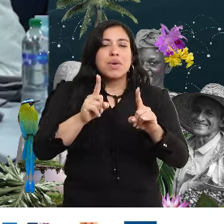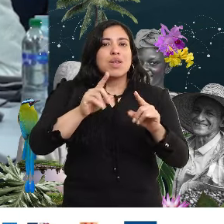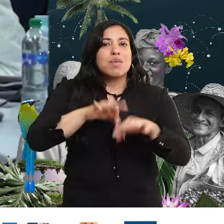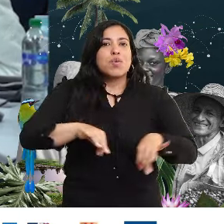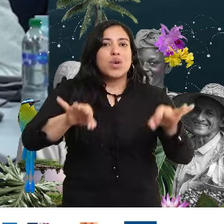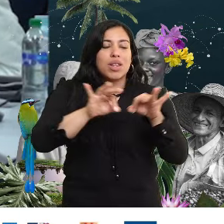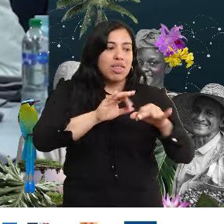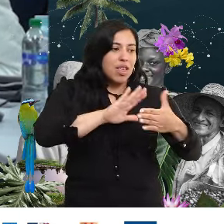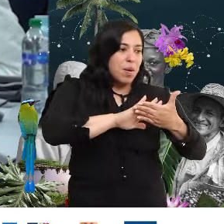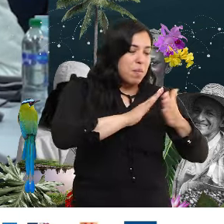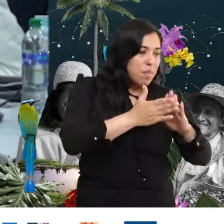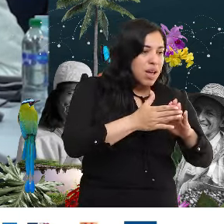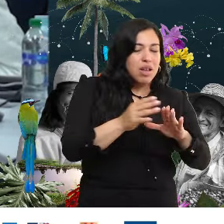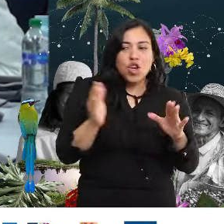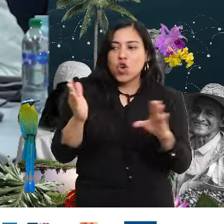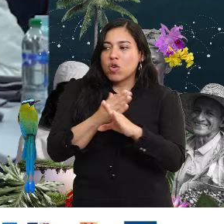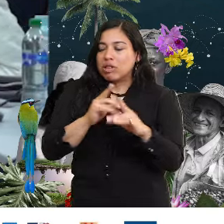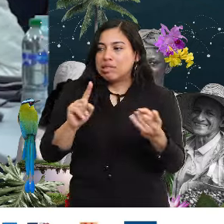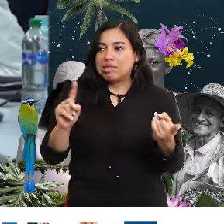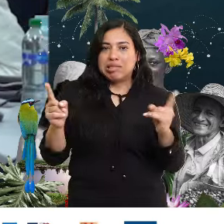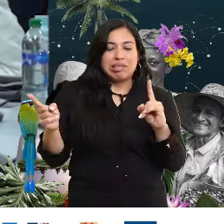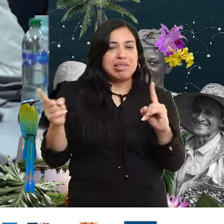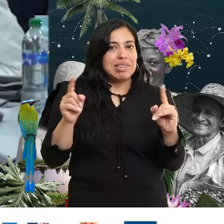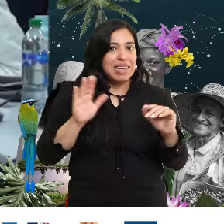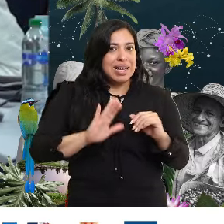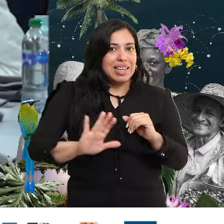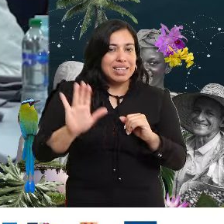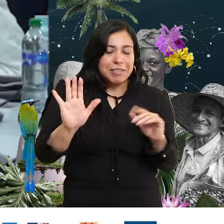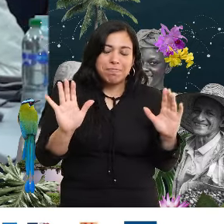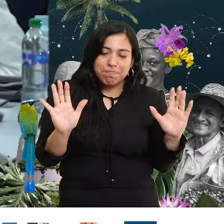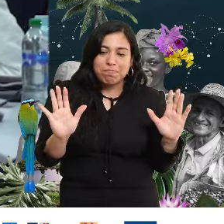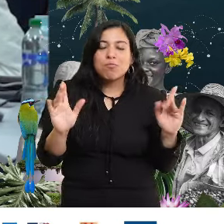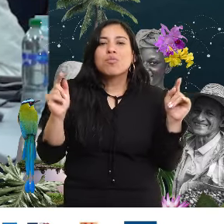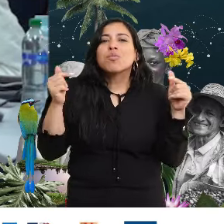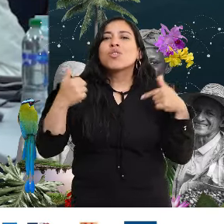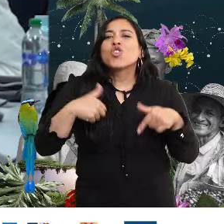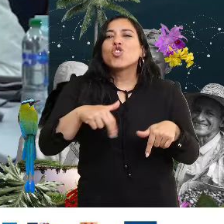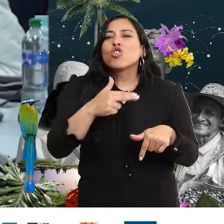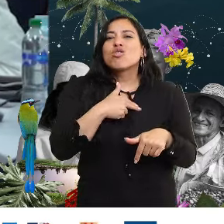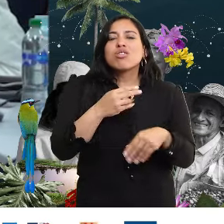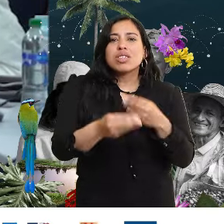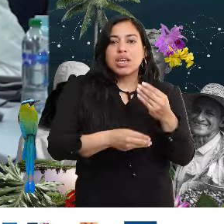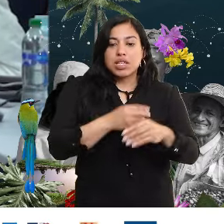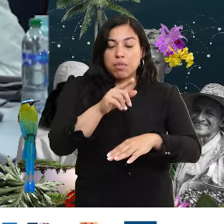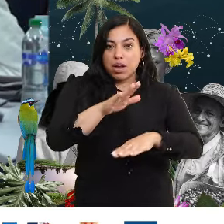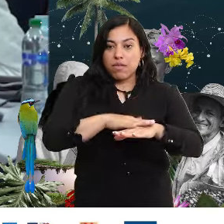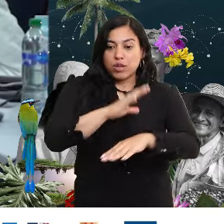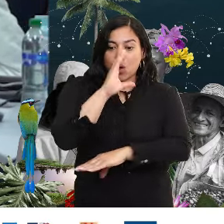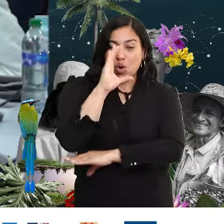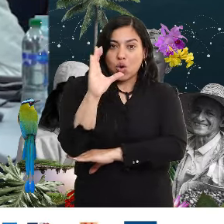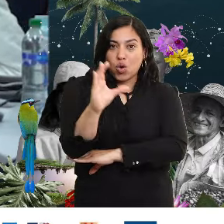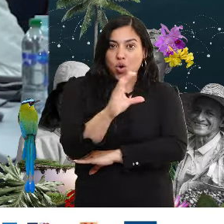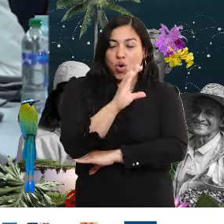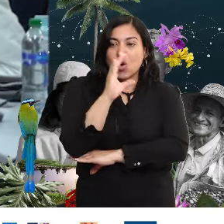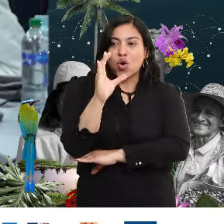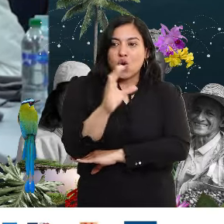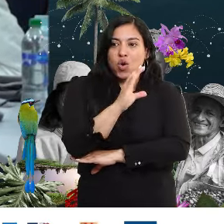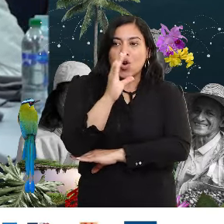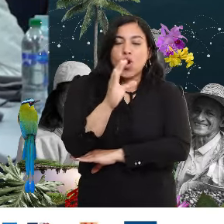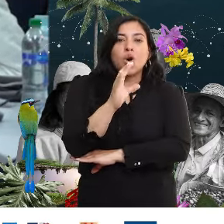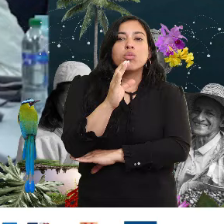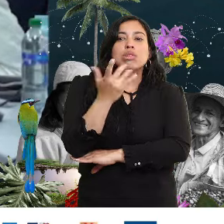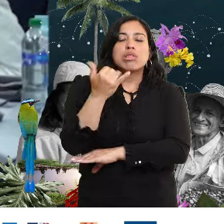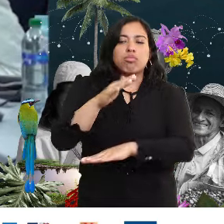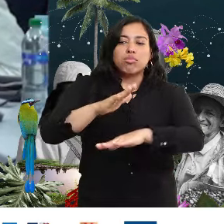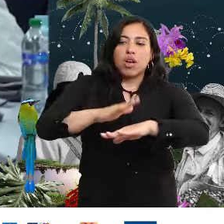dos caras de la moneda, ¿no? Entonces, nosotros cuando Colombia efectivamente se lanzó a